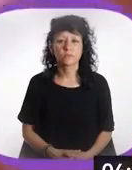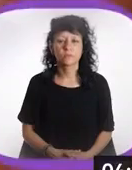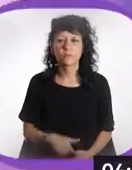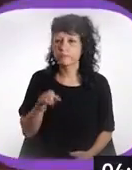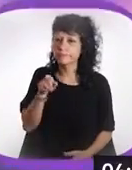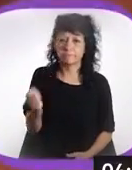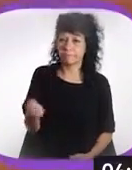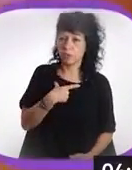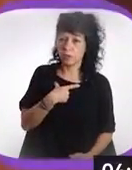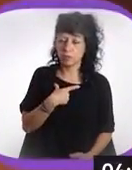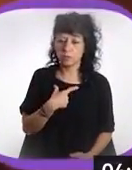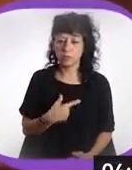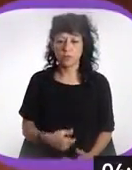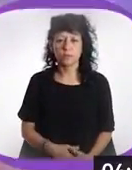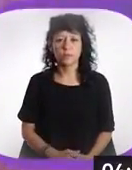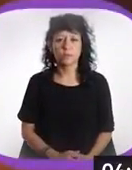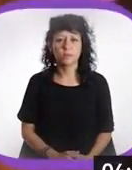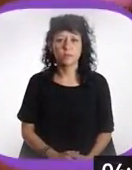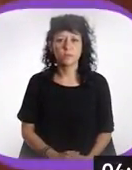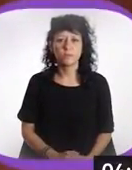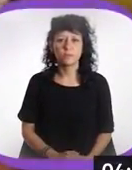¡Son míos!